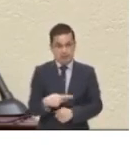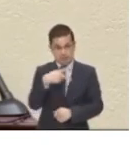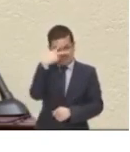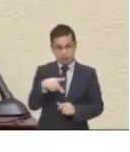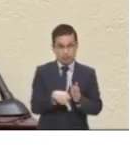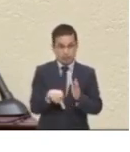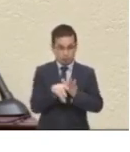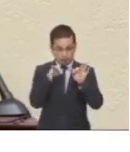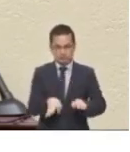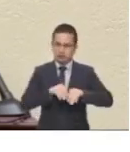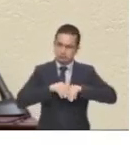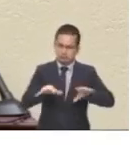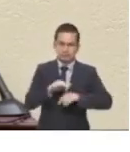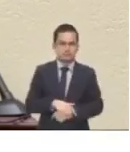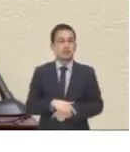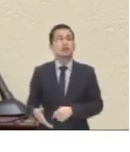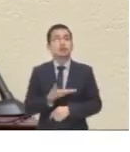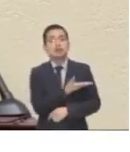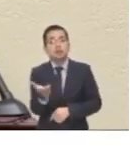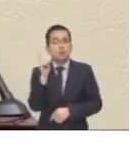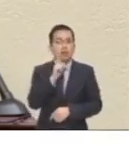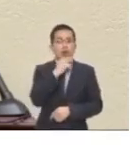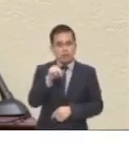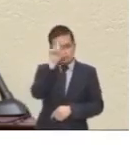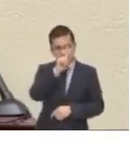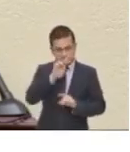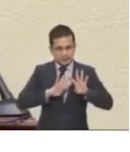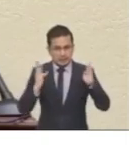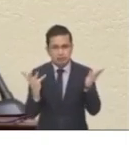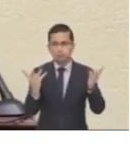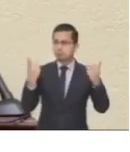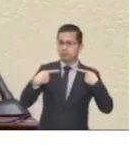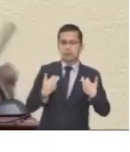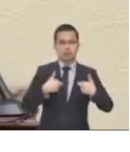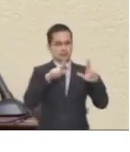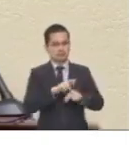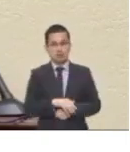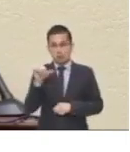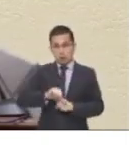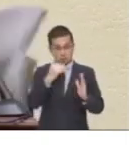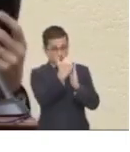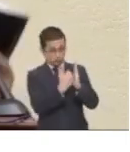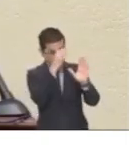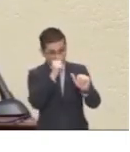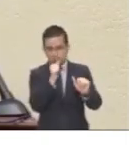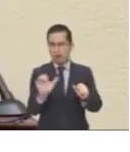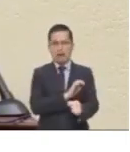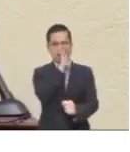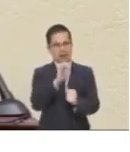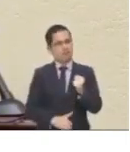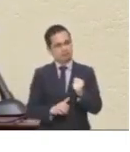consejeros votaron en contra de esta propuesta nuestro argumento era de que el congreso de la unión y el espíritu del legislador